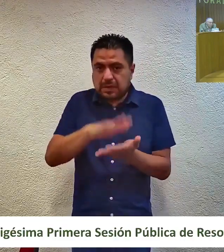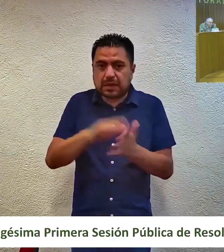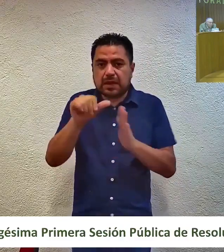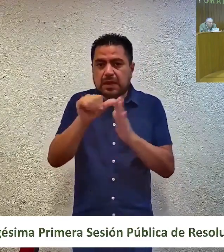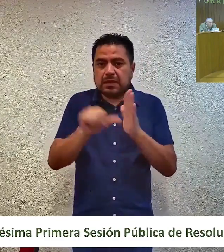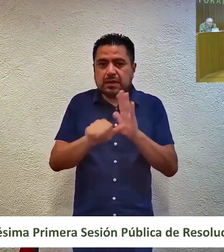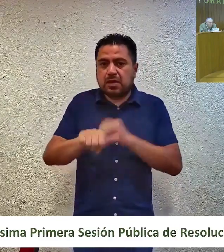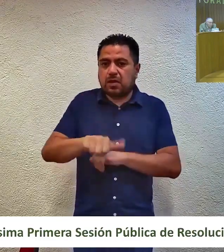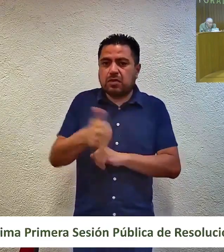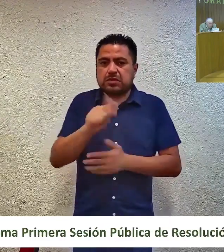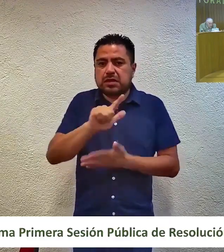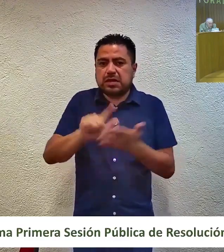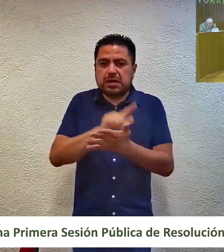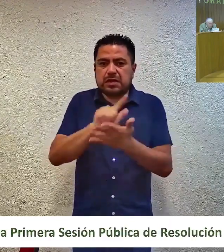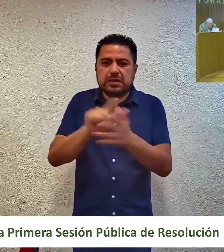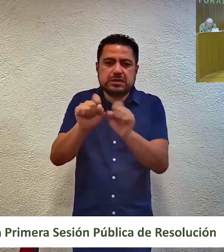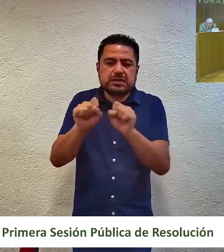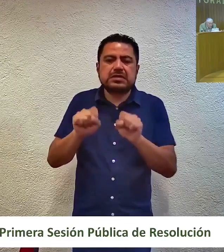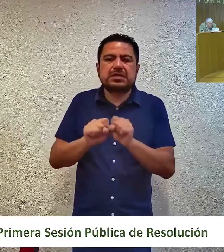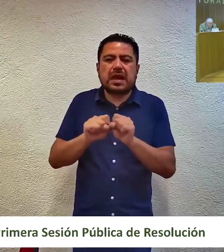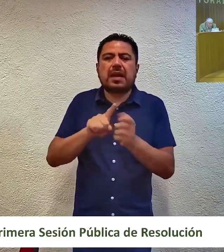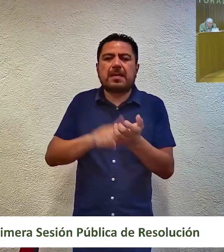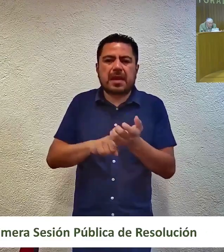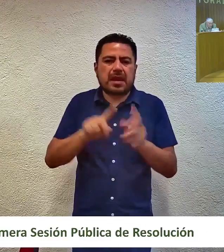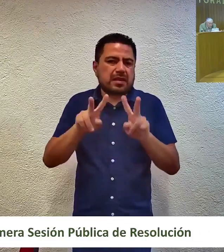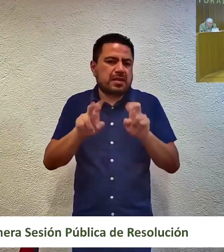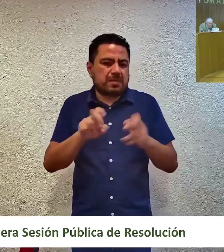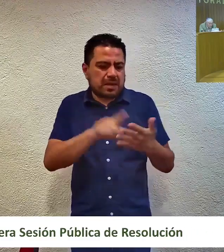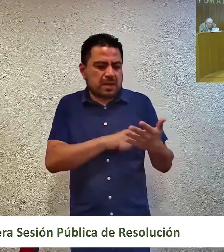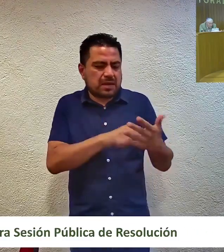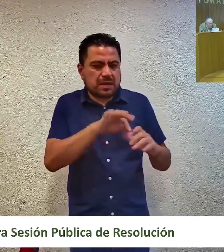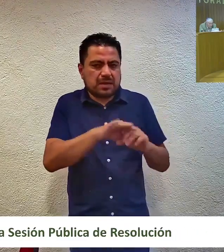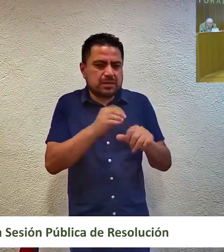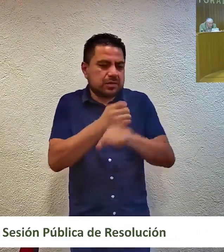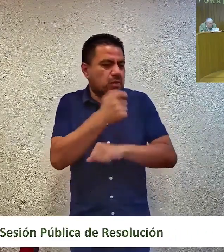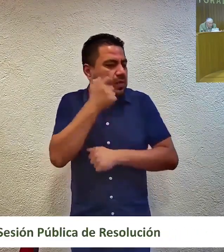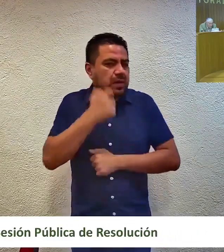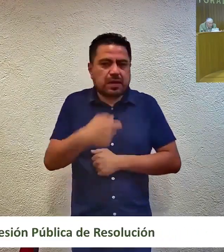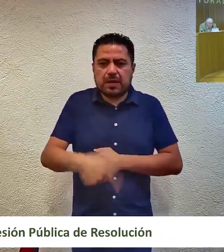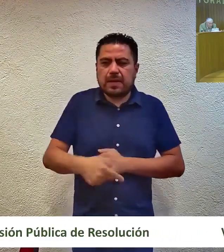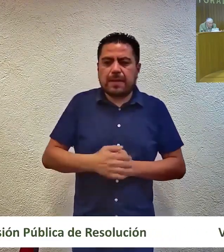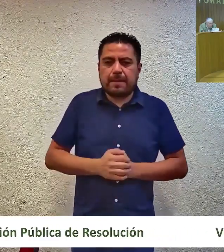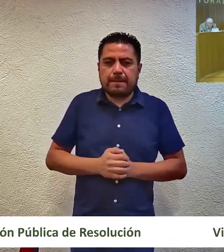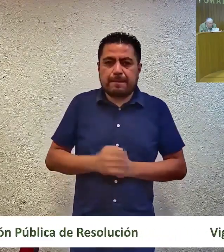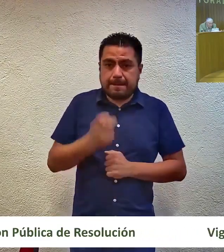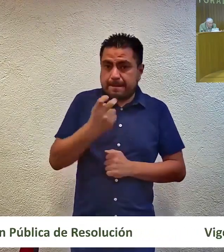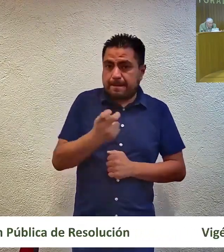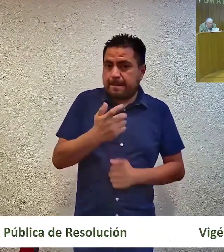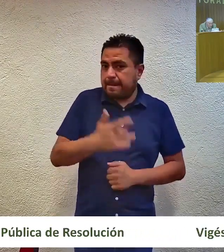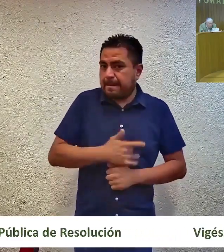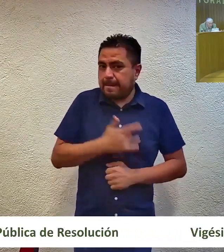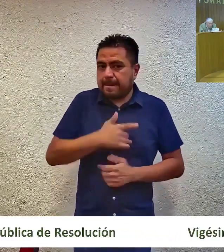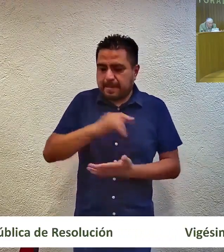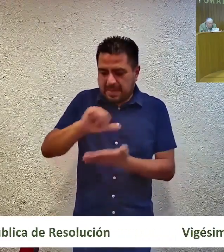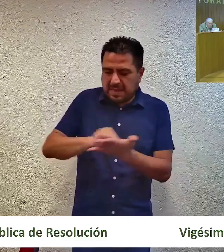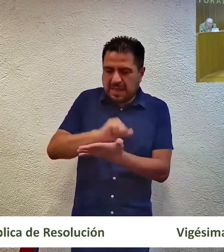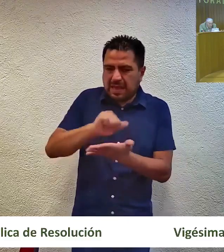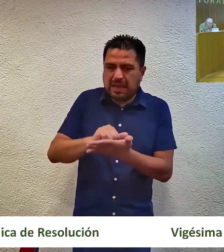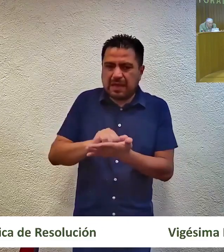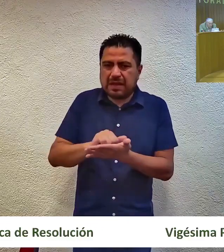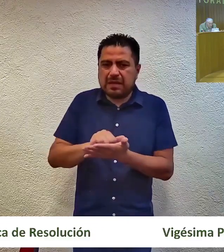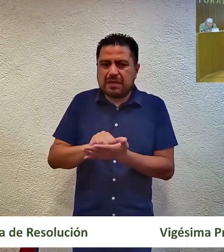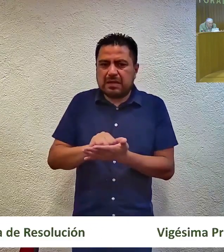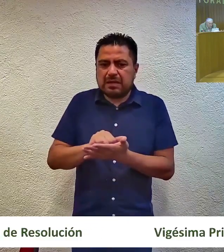artículo 11 de la Ley del Sistema de Medios de Impugnación en materia electoral del Estado de Guerrero. En ese sentido, el acta de